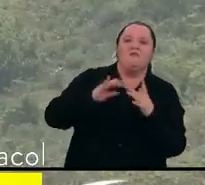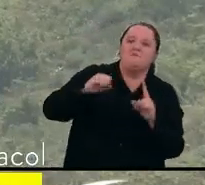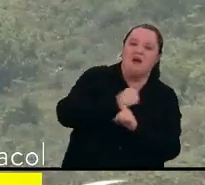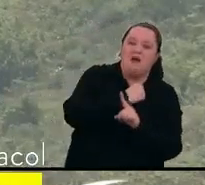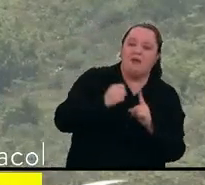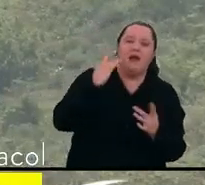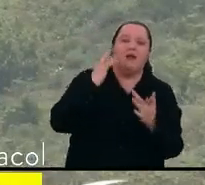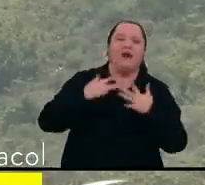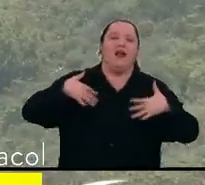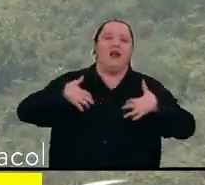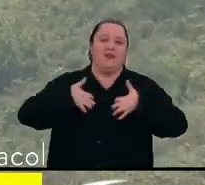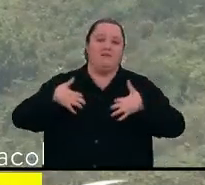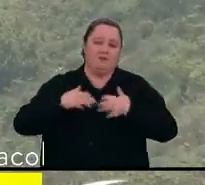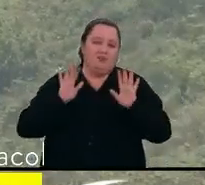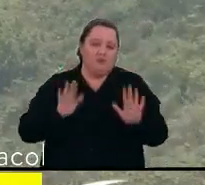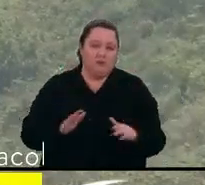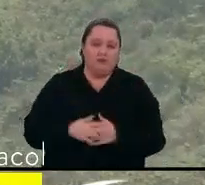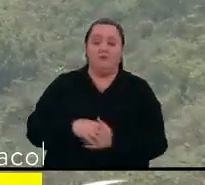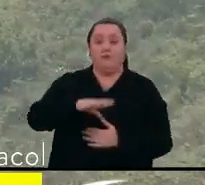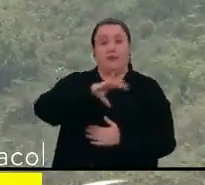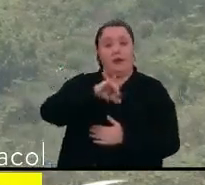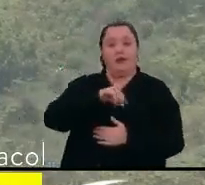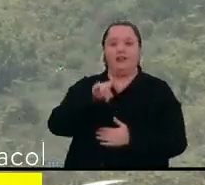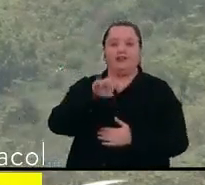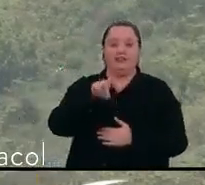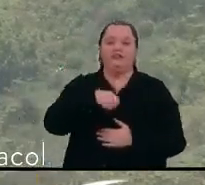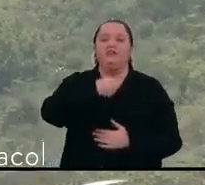contra animales en el departamento desde Cali Cindy Rodríguez noticias